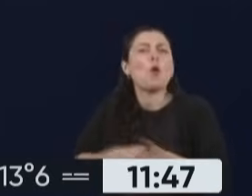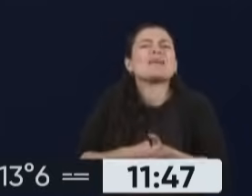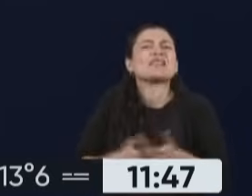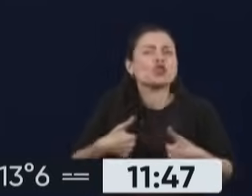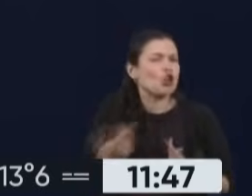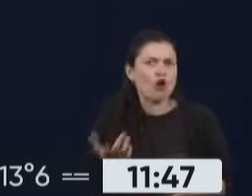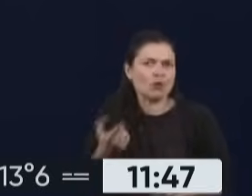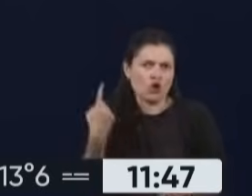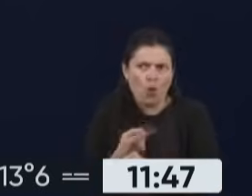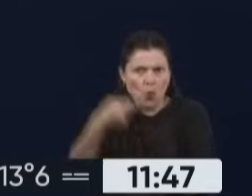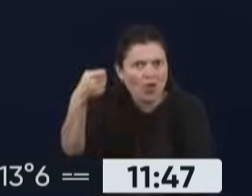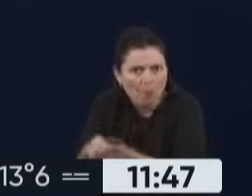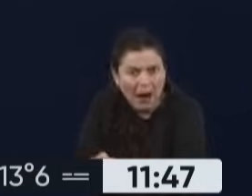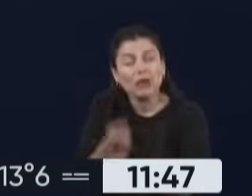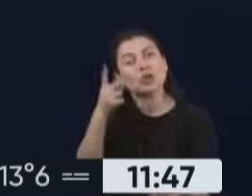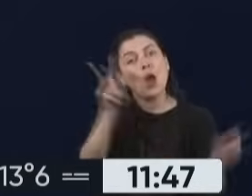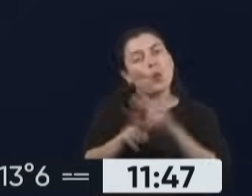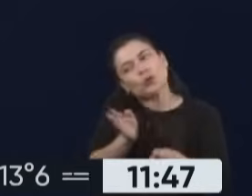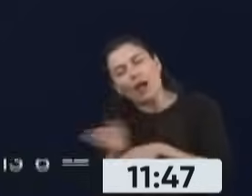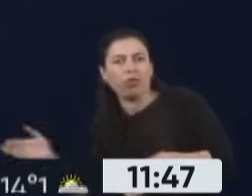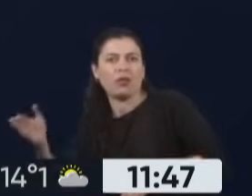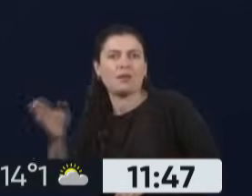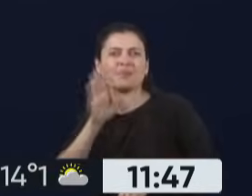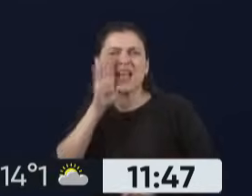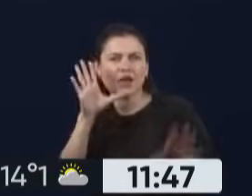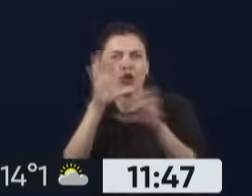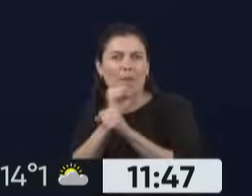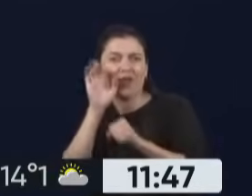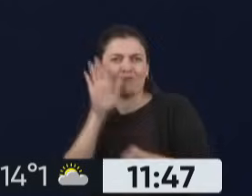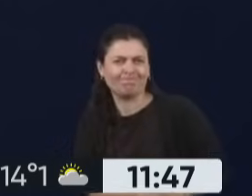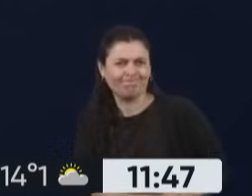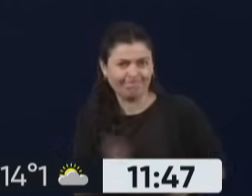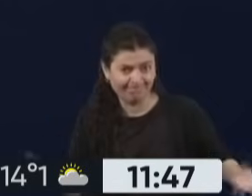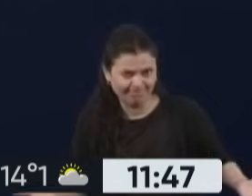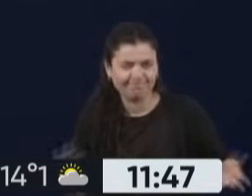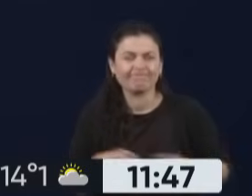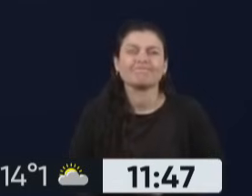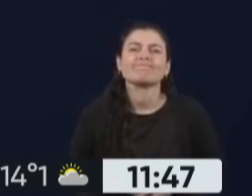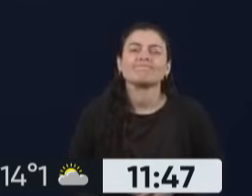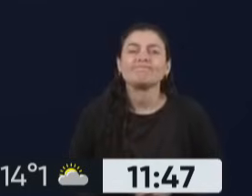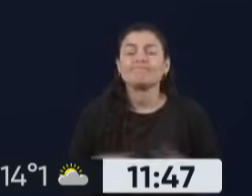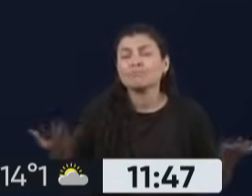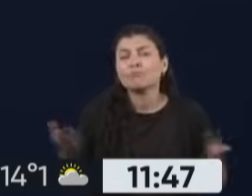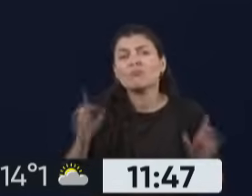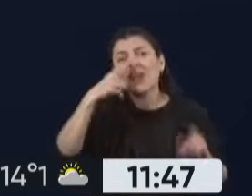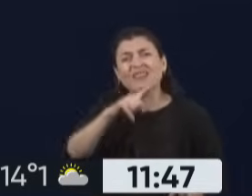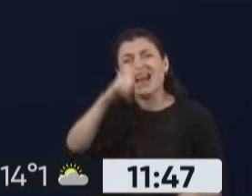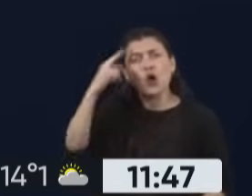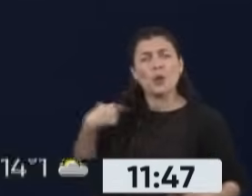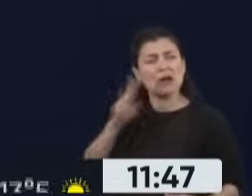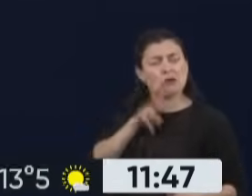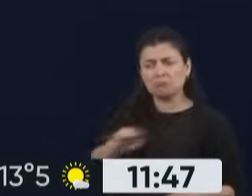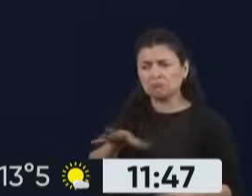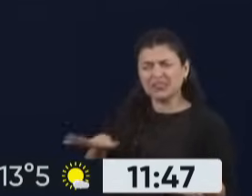eran impagables. Entonces, ¿cuál fue la reacción de los gobiernos a esto?